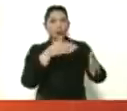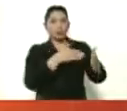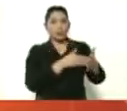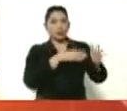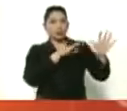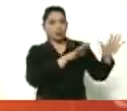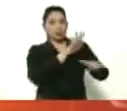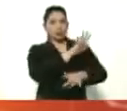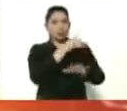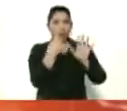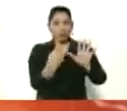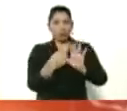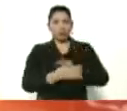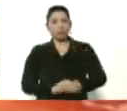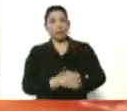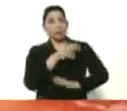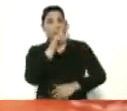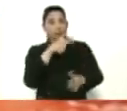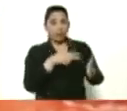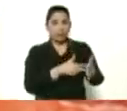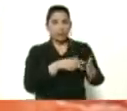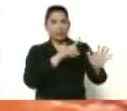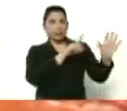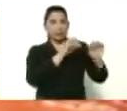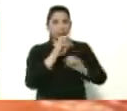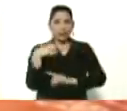11.956. Ajá, 3.600 por Apure.